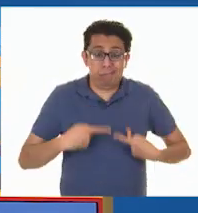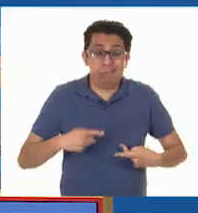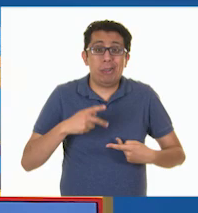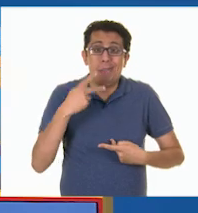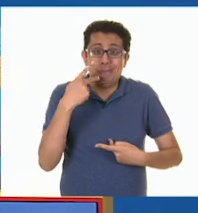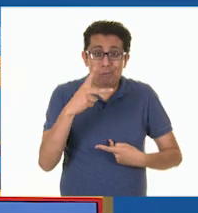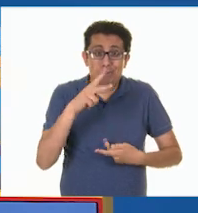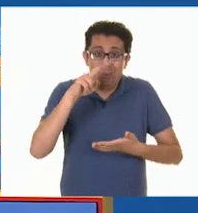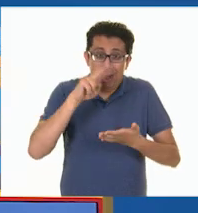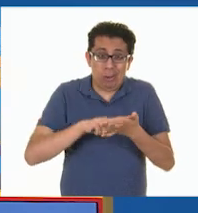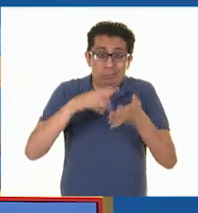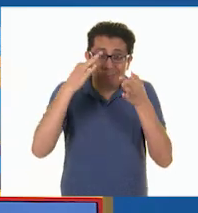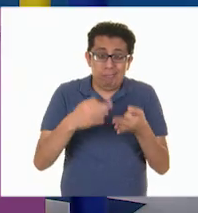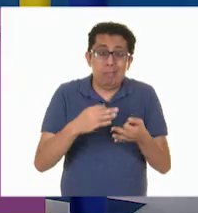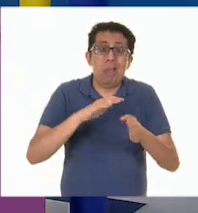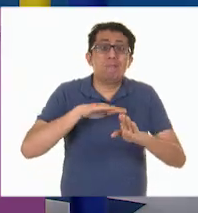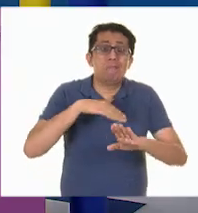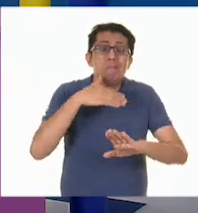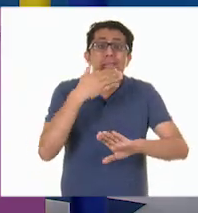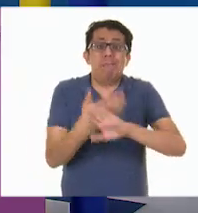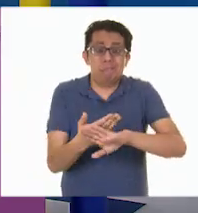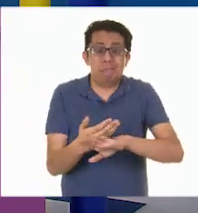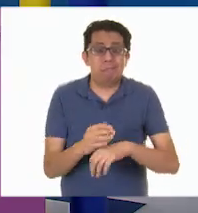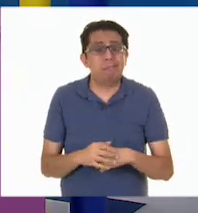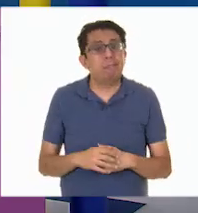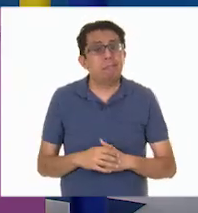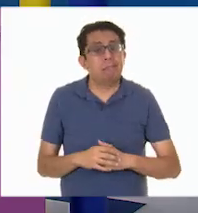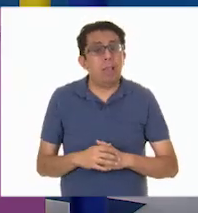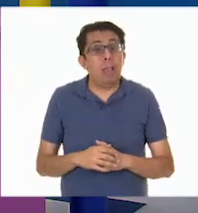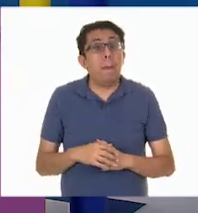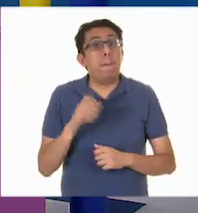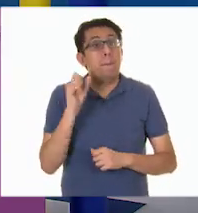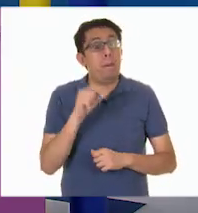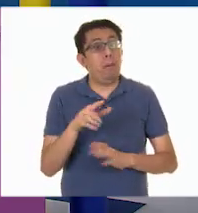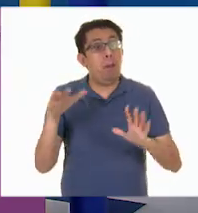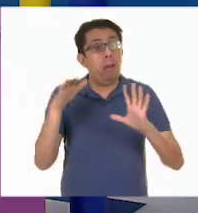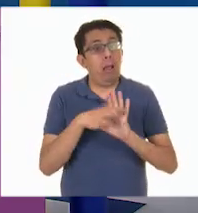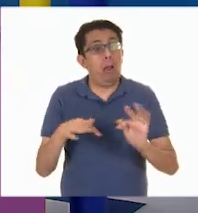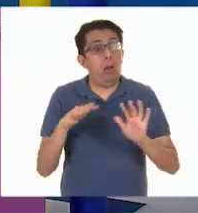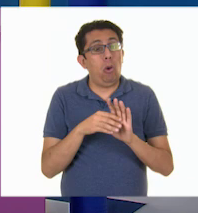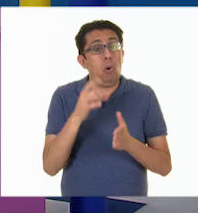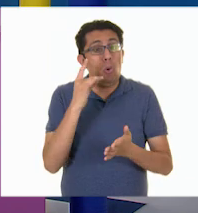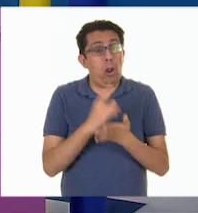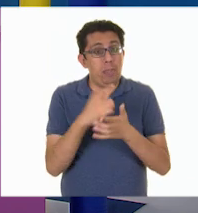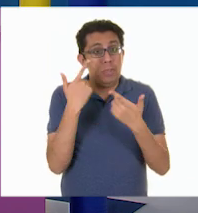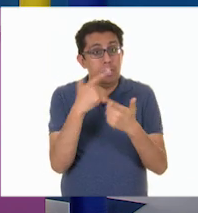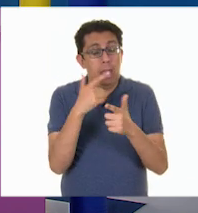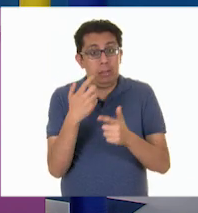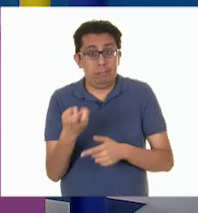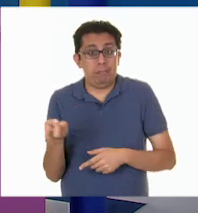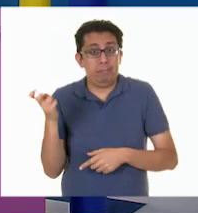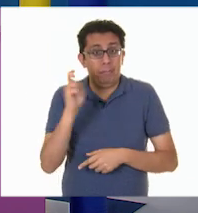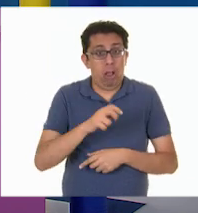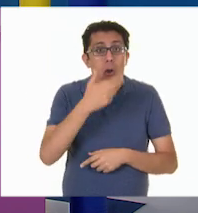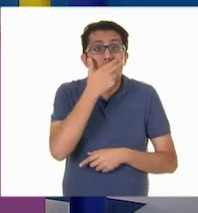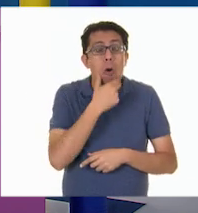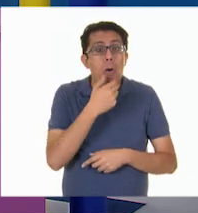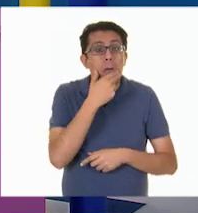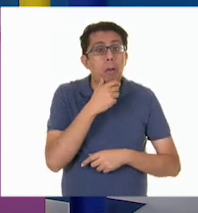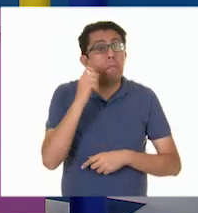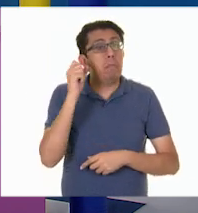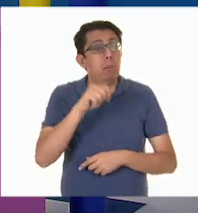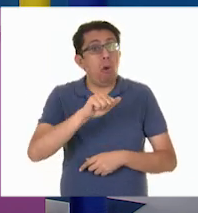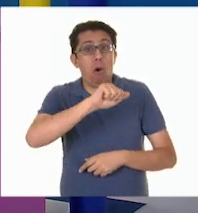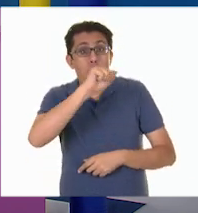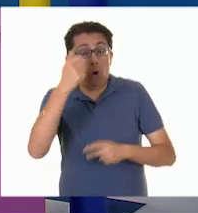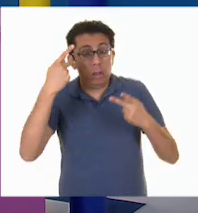dignidad y en su bienestar. Además vimos que no solo el señor que abordó el taxi no respetó las normas, sino que también el